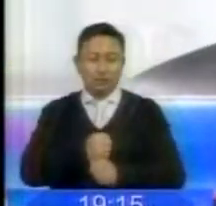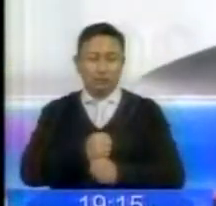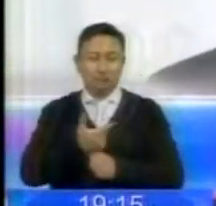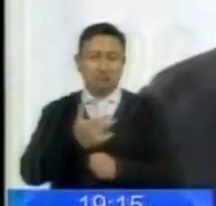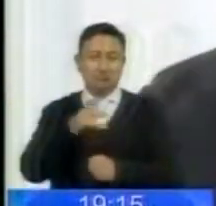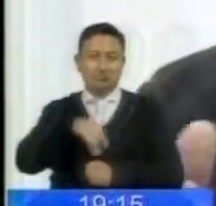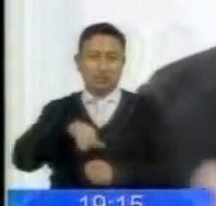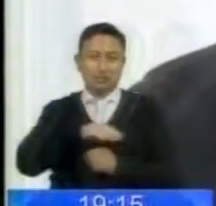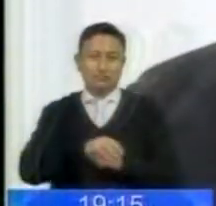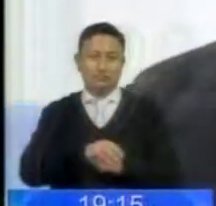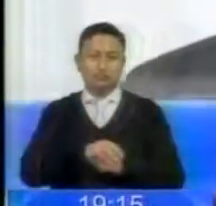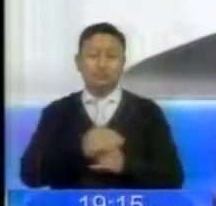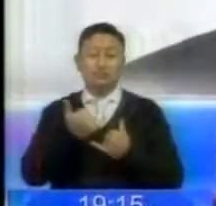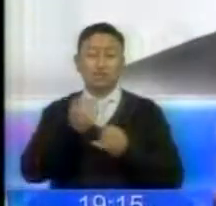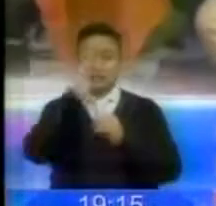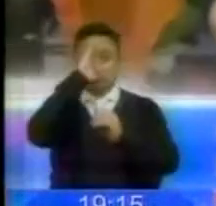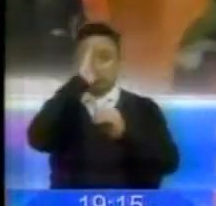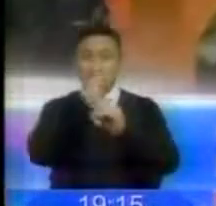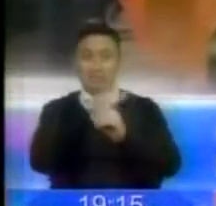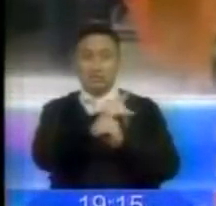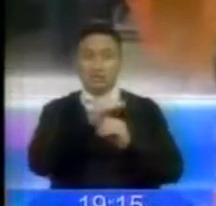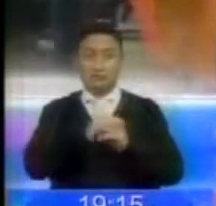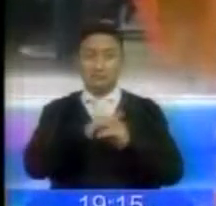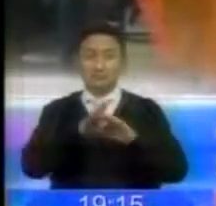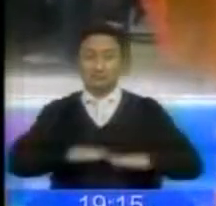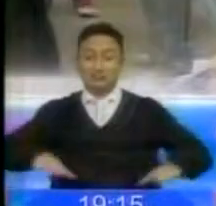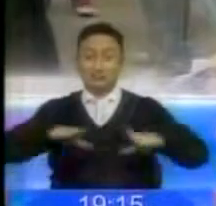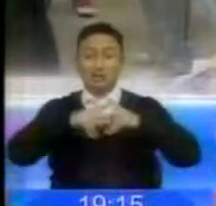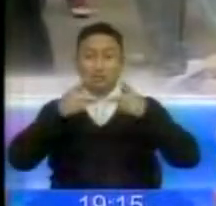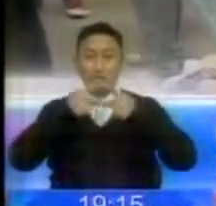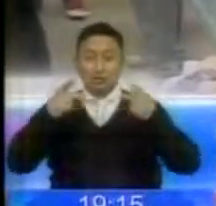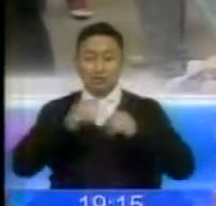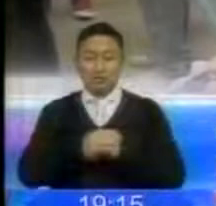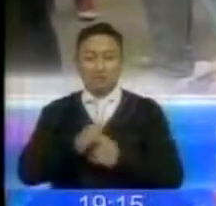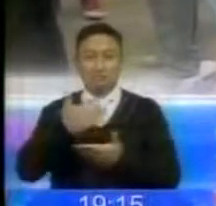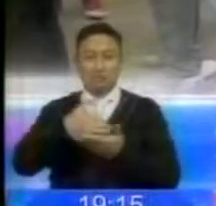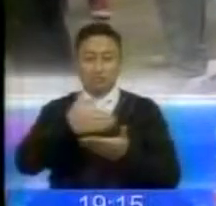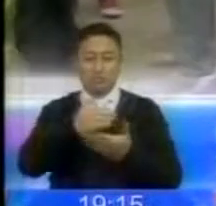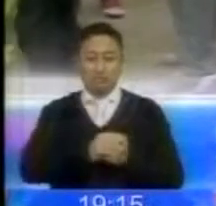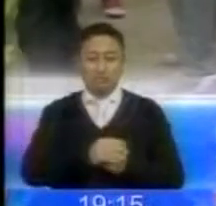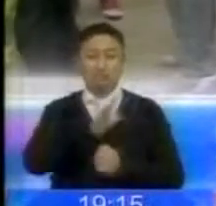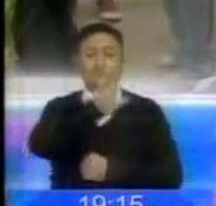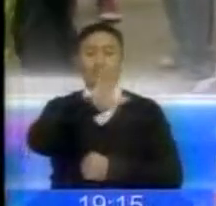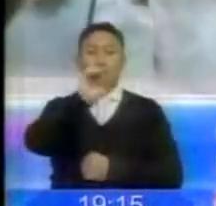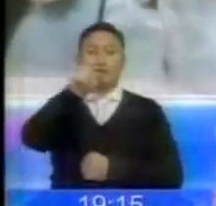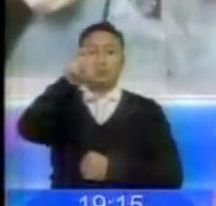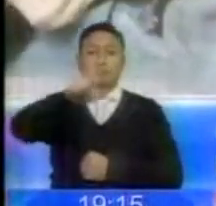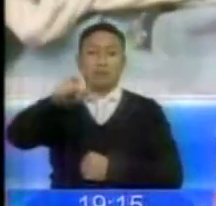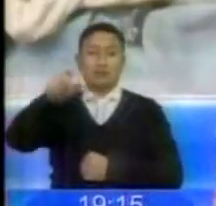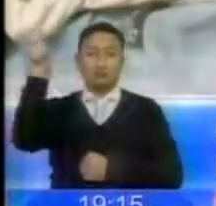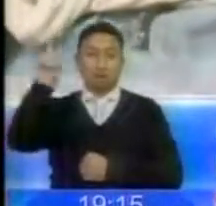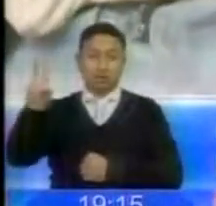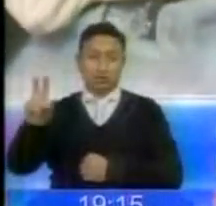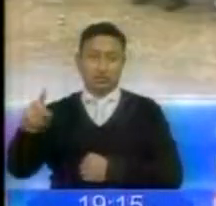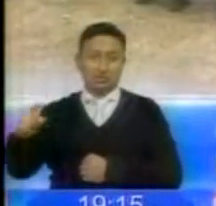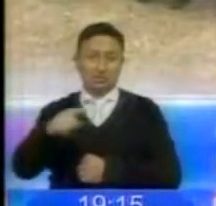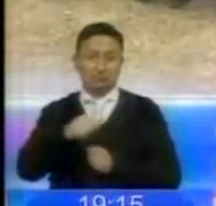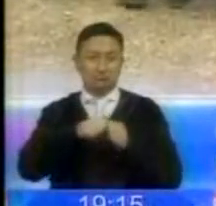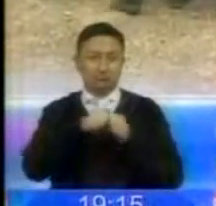ahora la tarea se centrará en la recuperación del espacio público pues un aproximado de 50 personas de nacionalidad venezolana